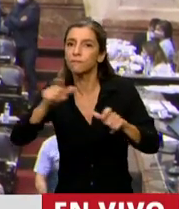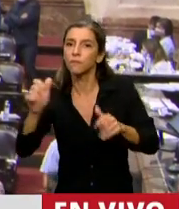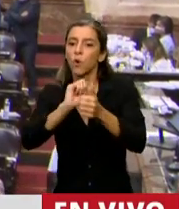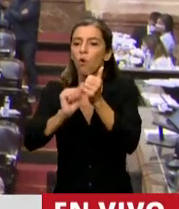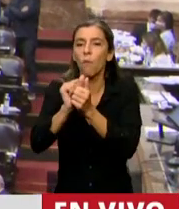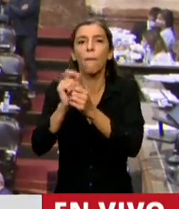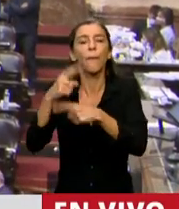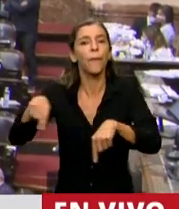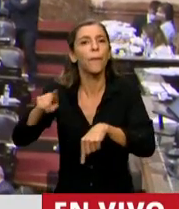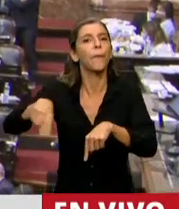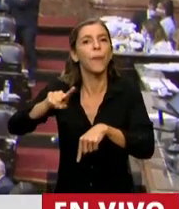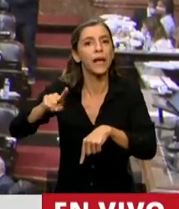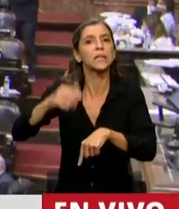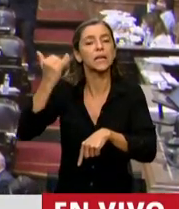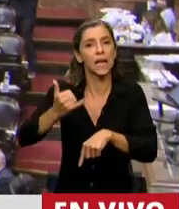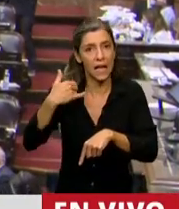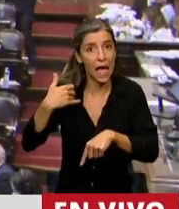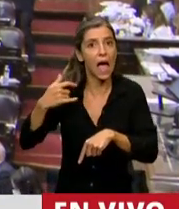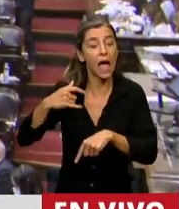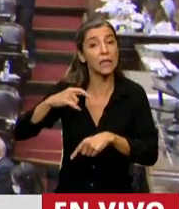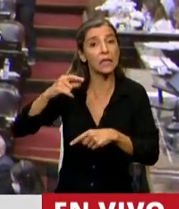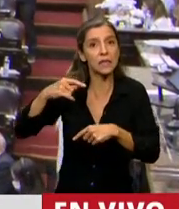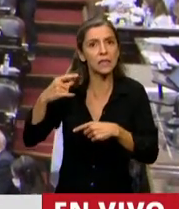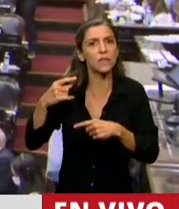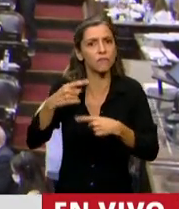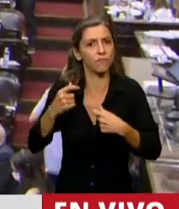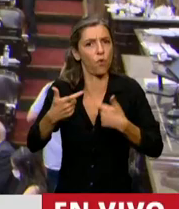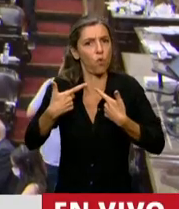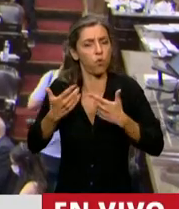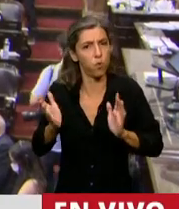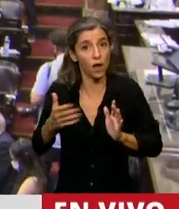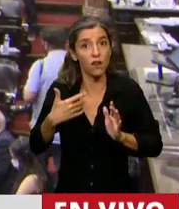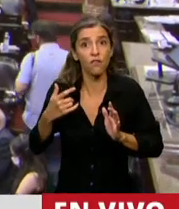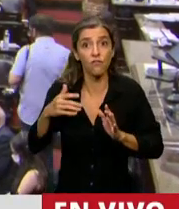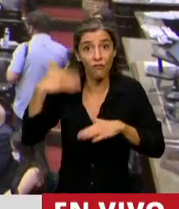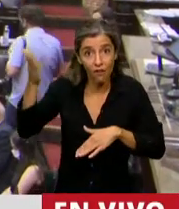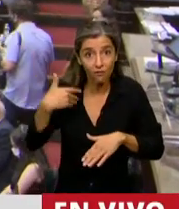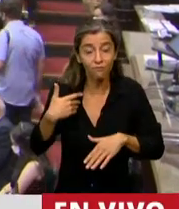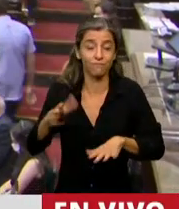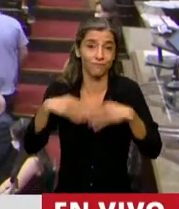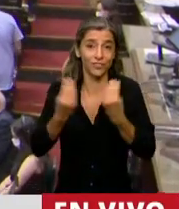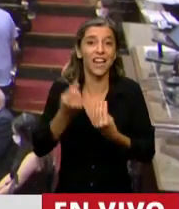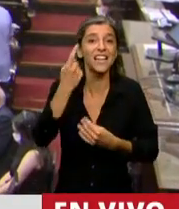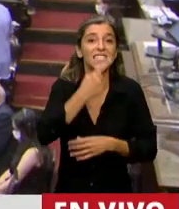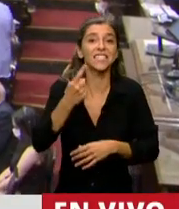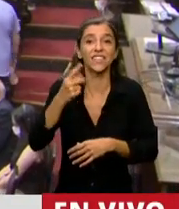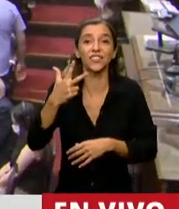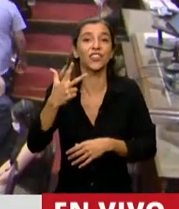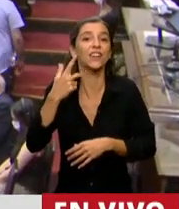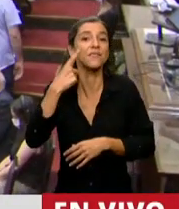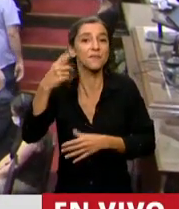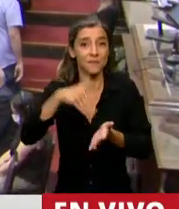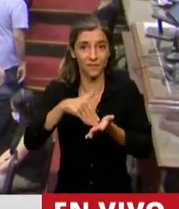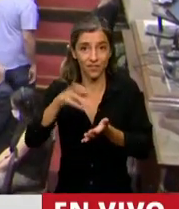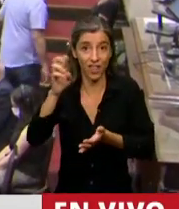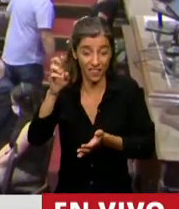entre 2015 y 2019 incrementaron sus tenencias en más de 103 mil millones de dólares. Es decir, que toda esa enorme